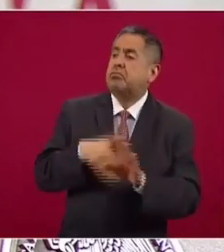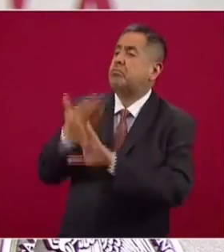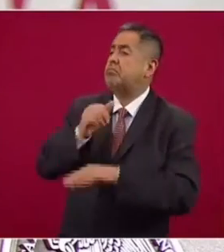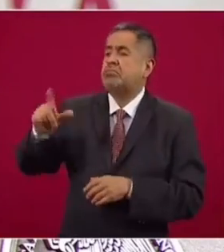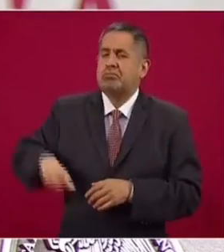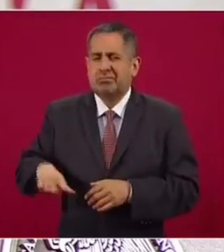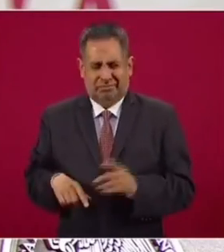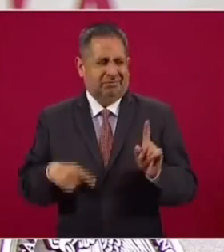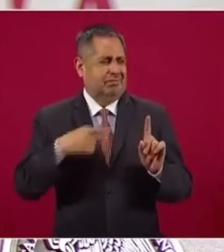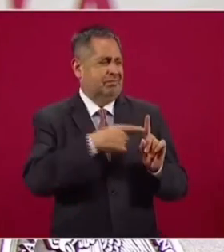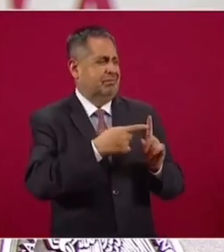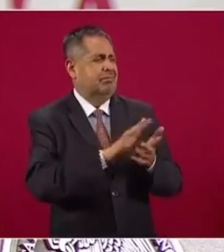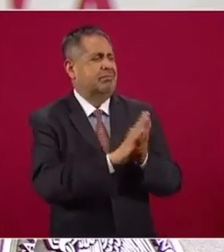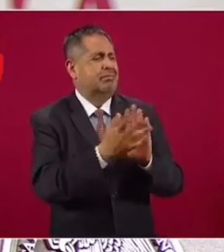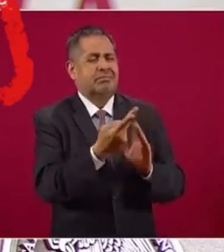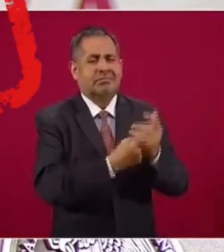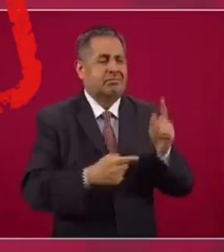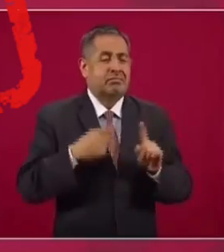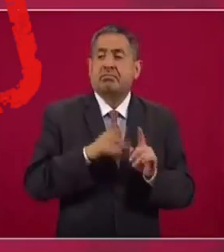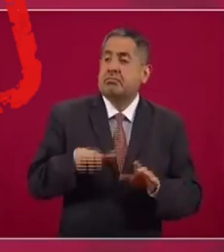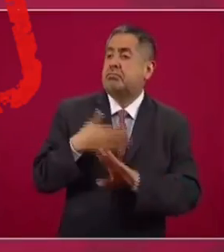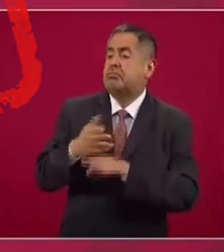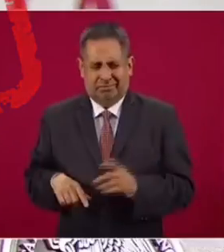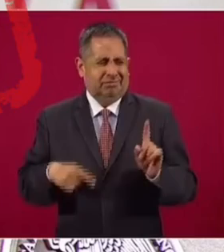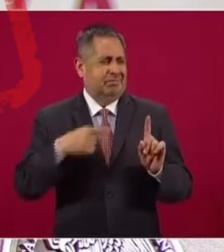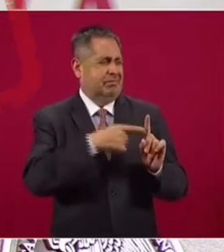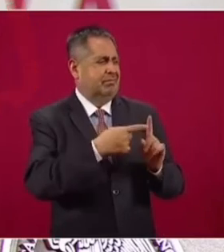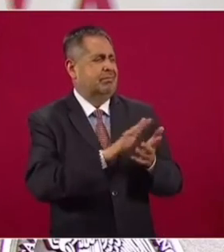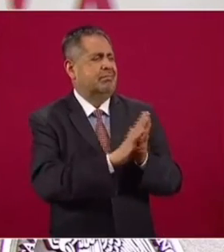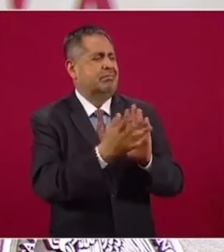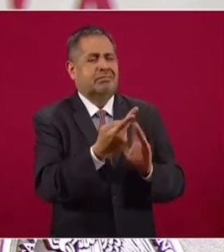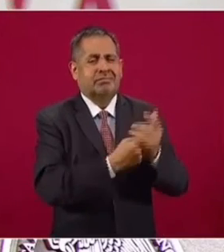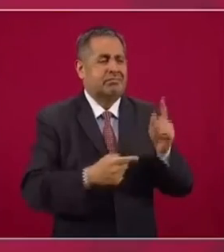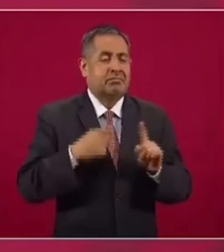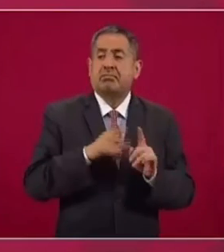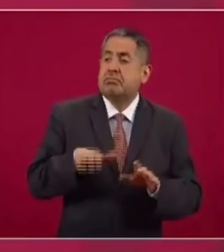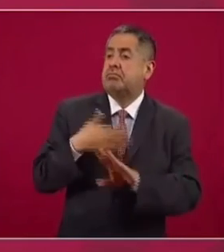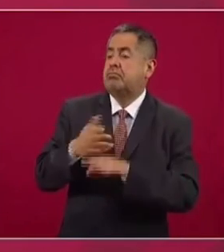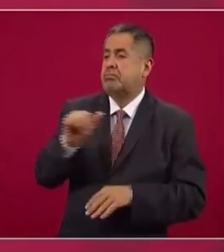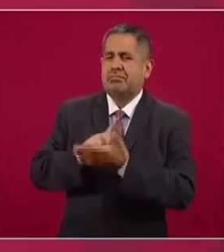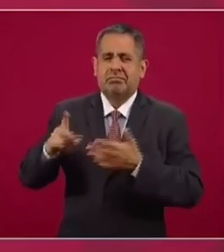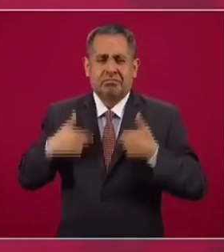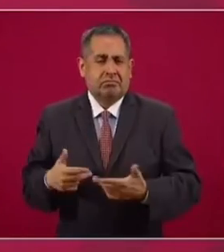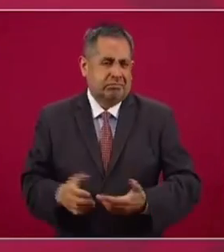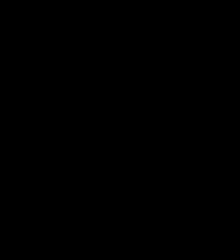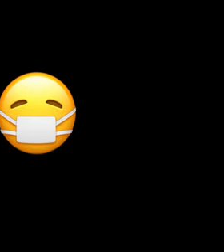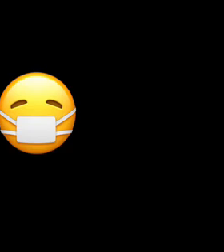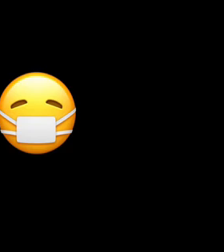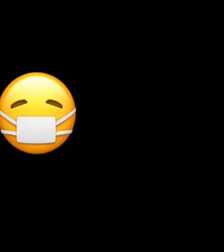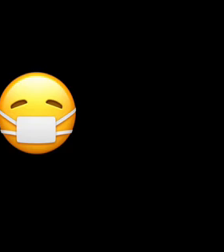contra de la Comisión de Derechos Humanos, de la Comisión de Derechos Humanos,